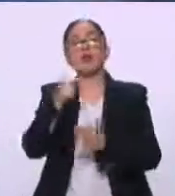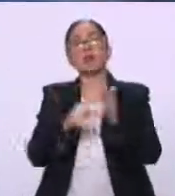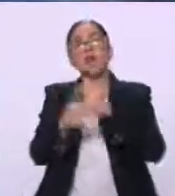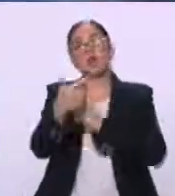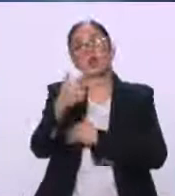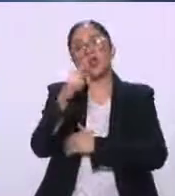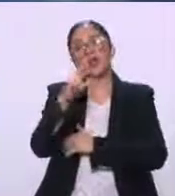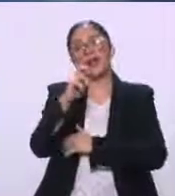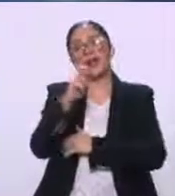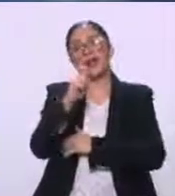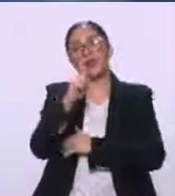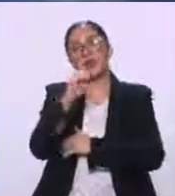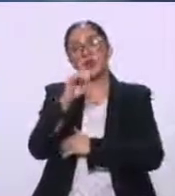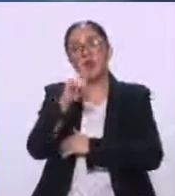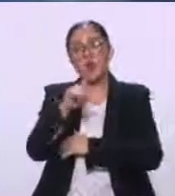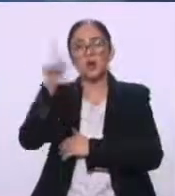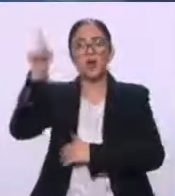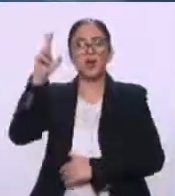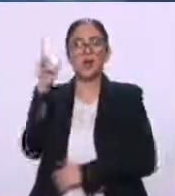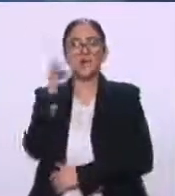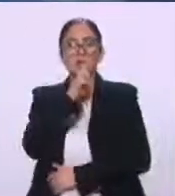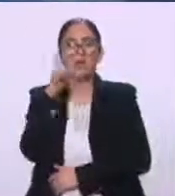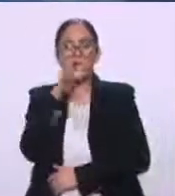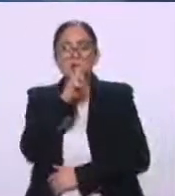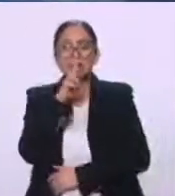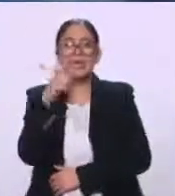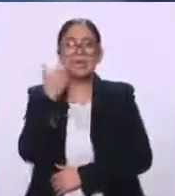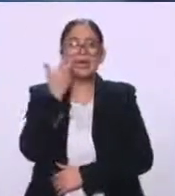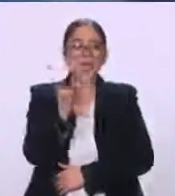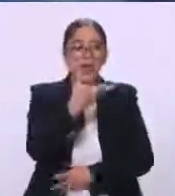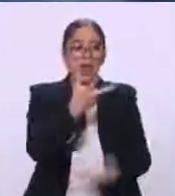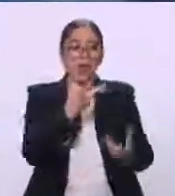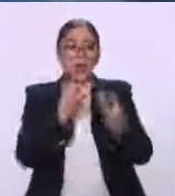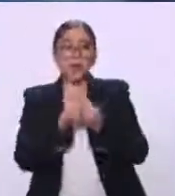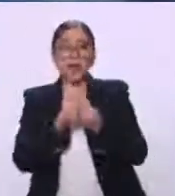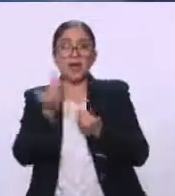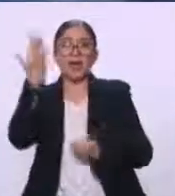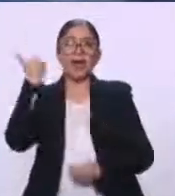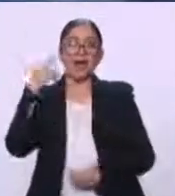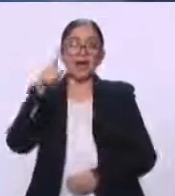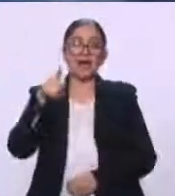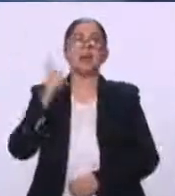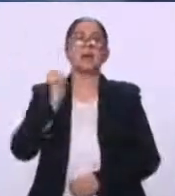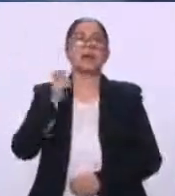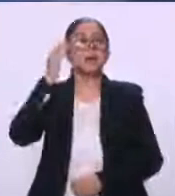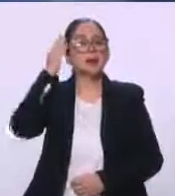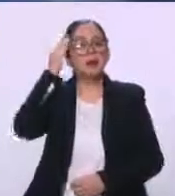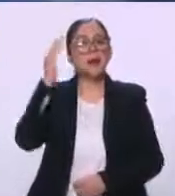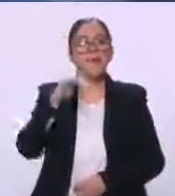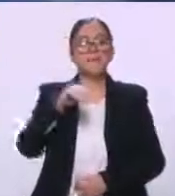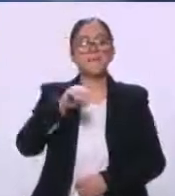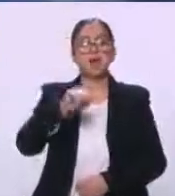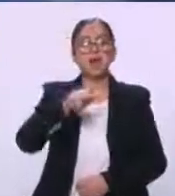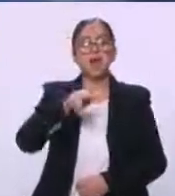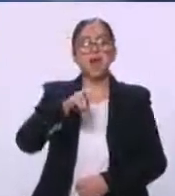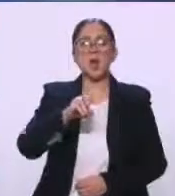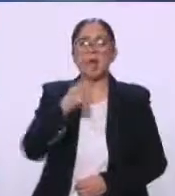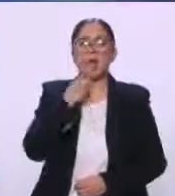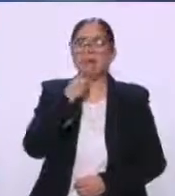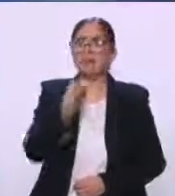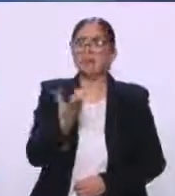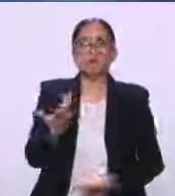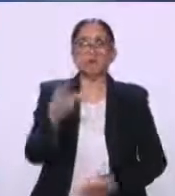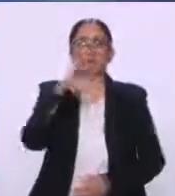adquirida por la empresa rusa Lukoil, Mariano Rajoy, que en ese tiempo estaba en la oposición, dijo: no se puede poner